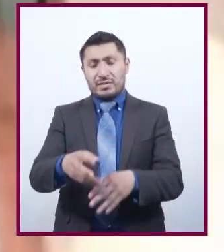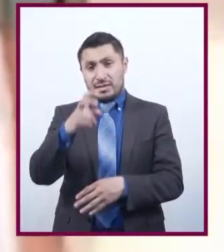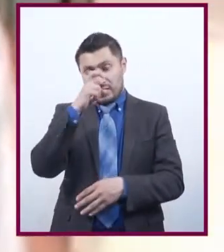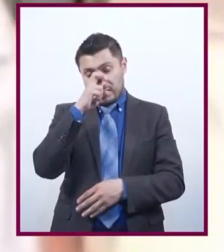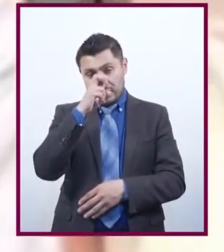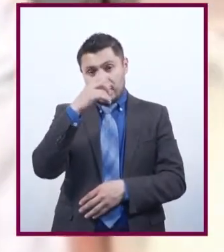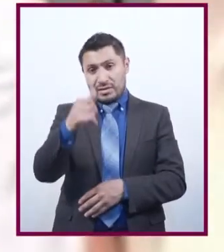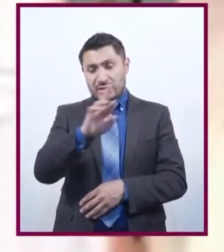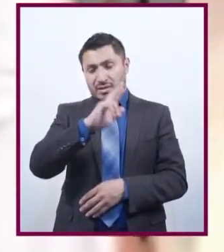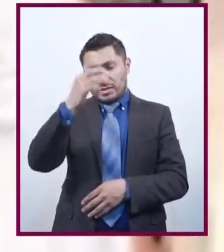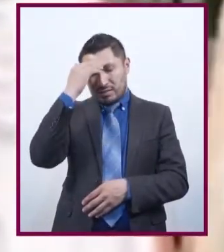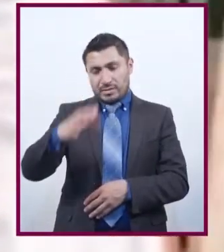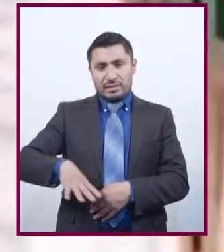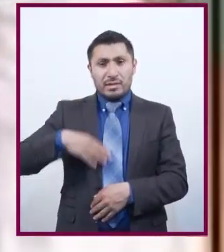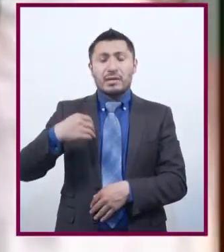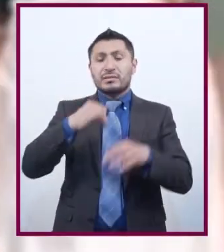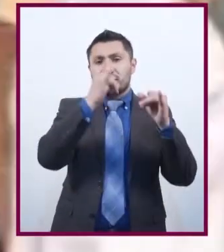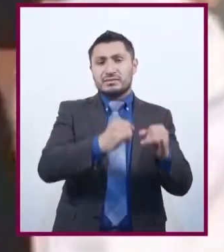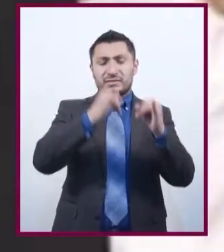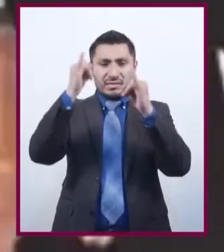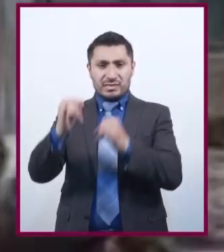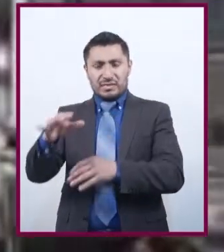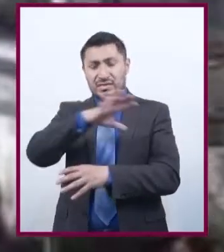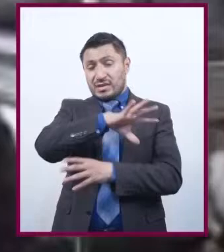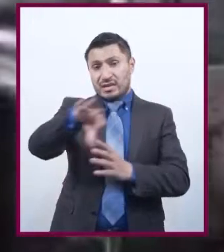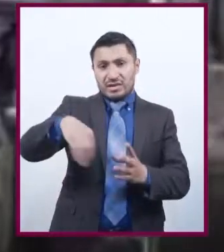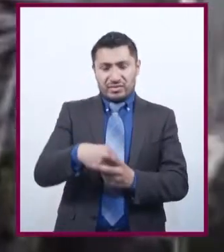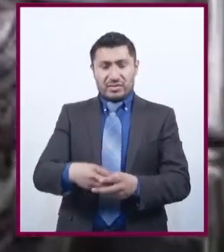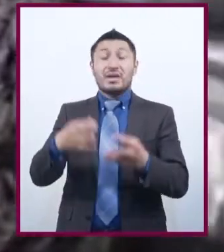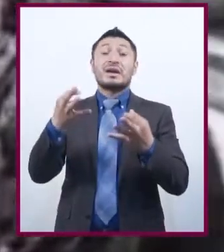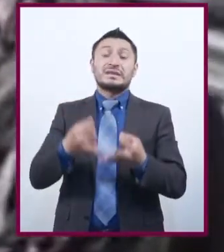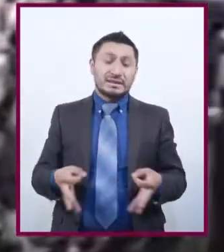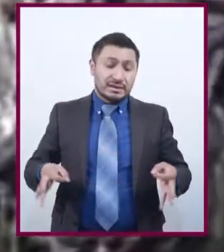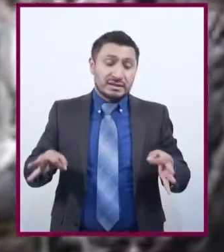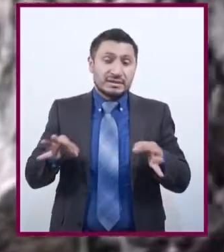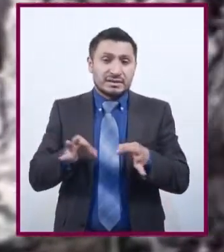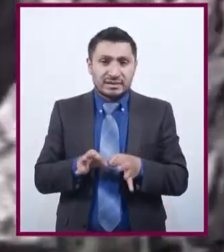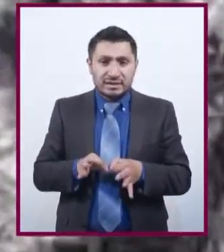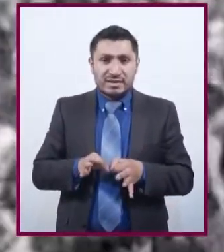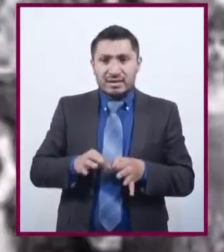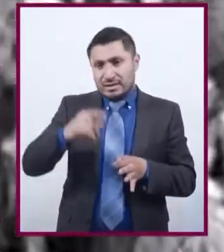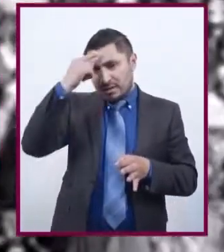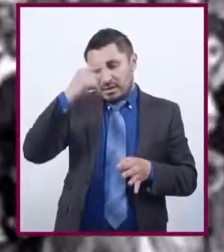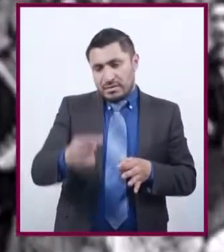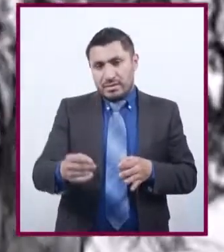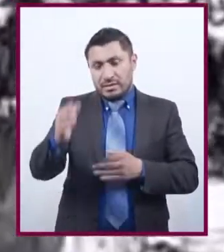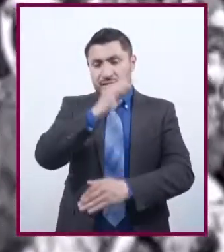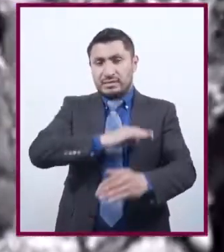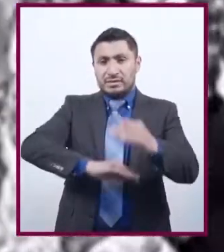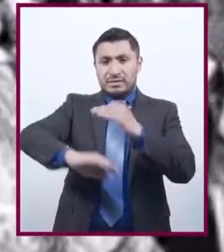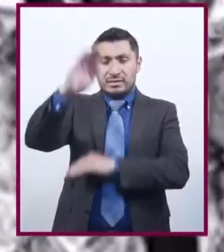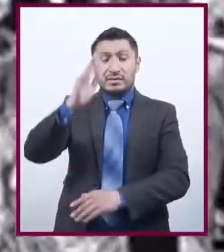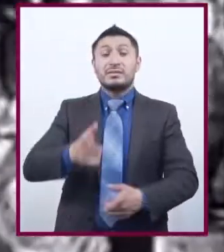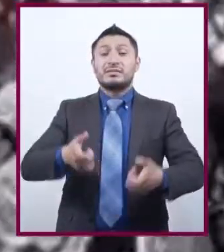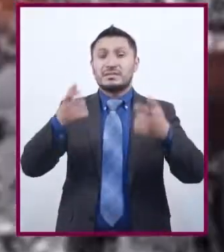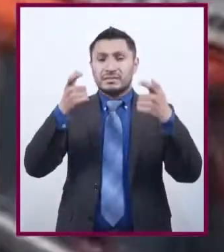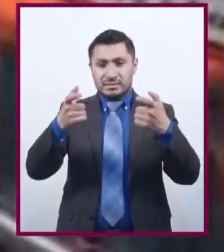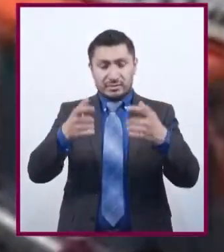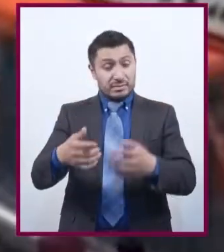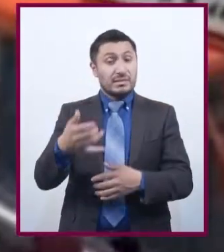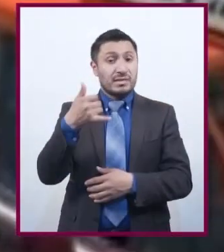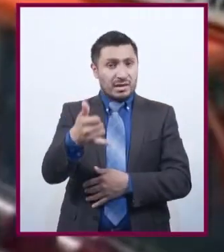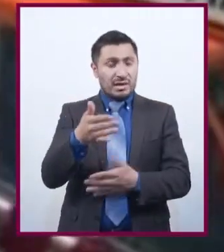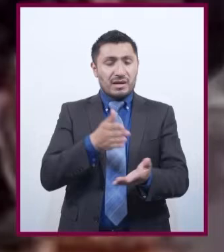del trabajo y el reconocimiento al esfuerzo individual fueron vistos como factores sustanciales para alcanzar la prosperidad